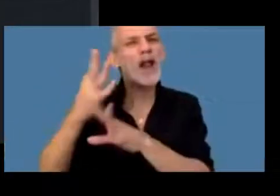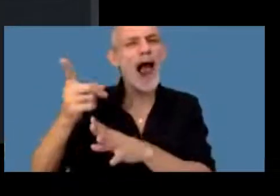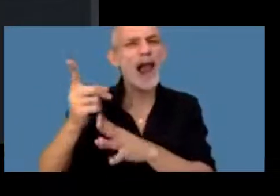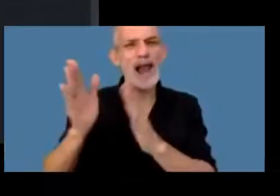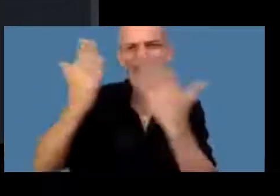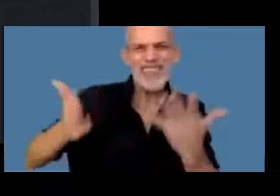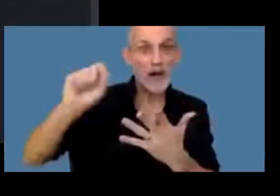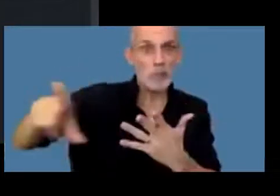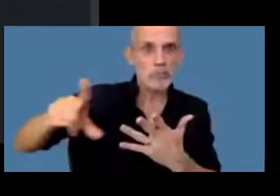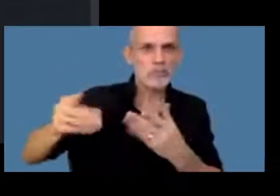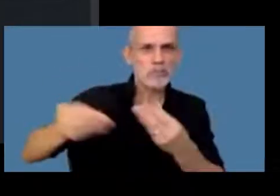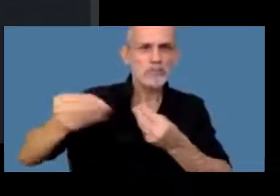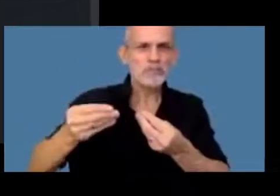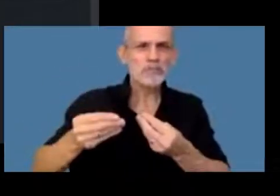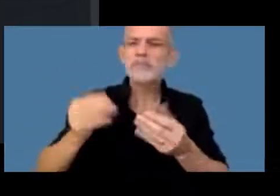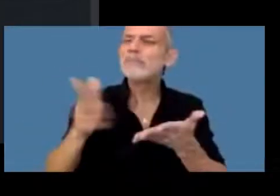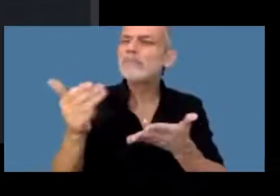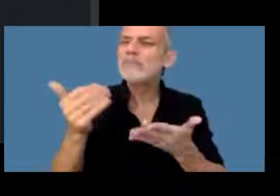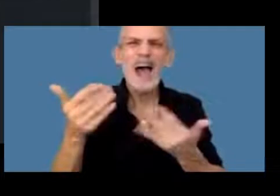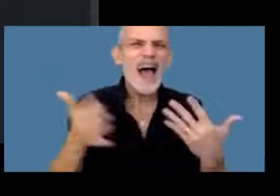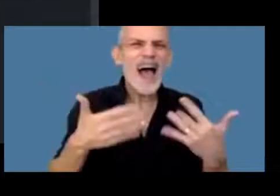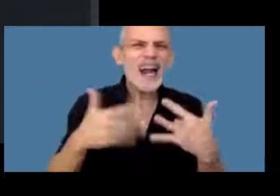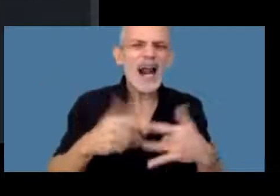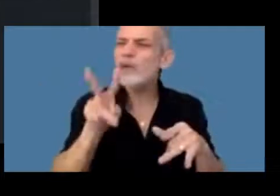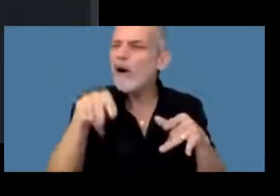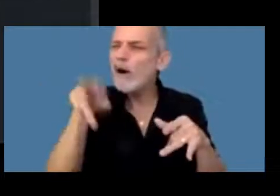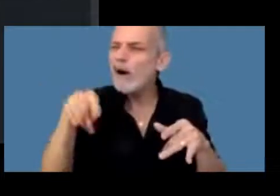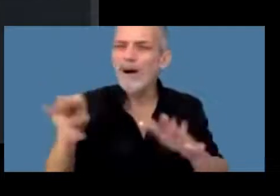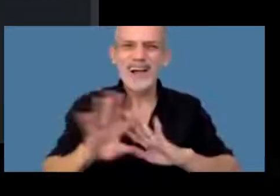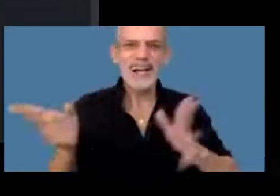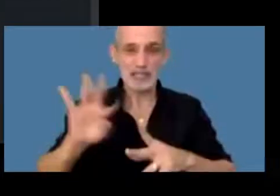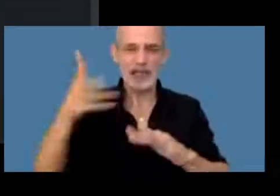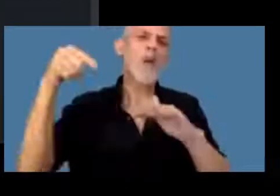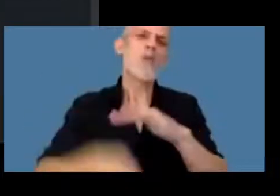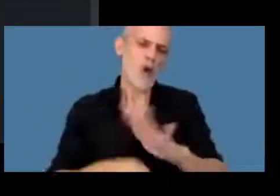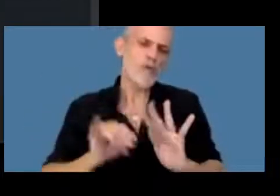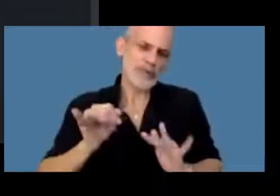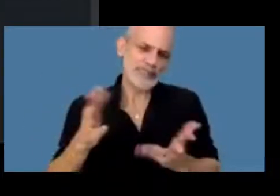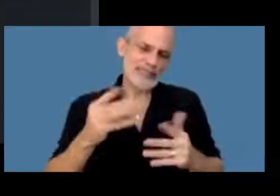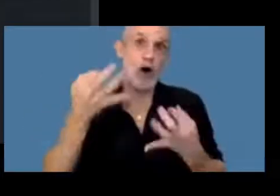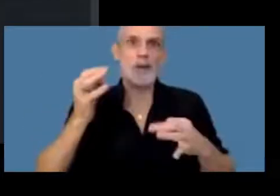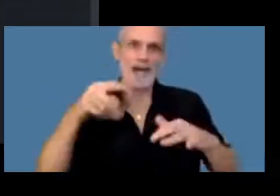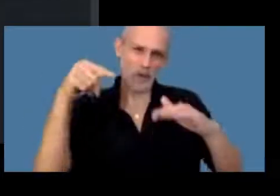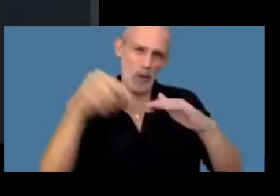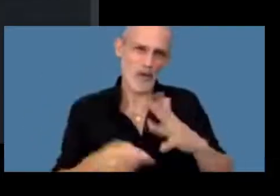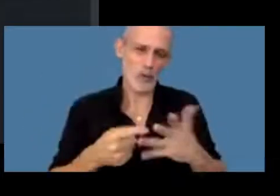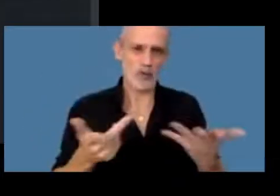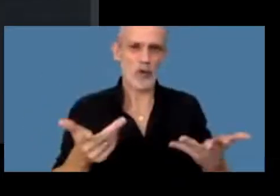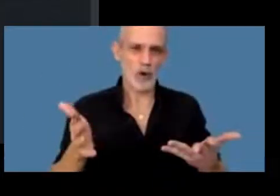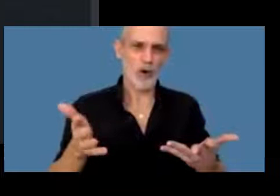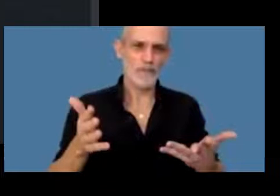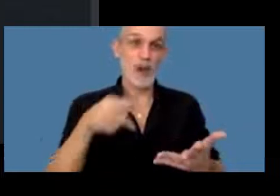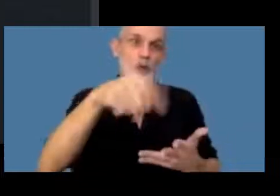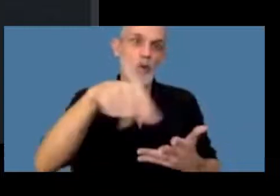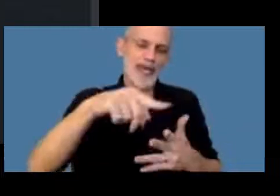un comentario rápido, ¿no? Porque después uno profundiza, está obligado a profundizar, digamos, no más ustedes y nosotros, digamos. Pero la